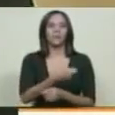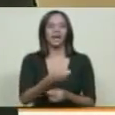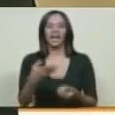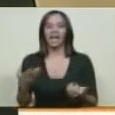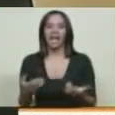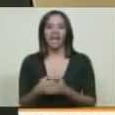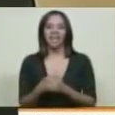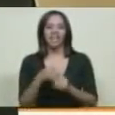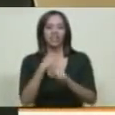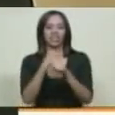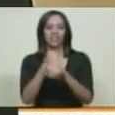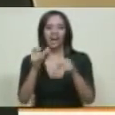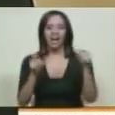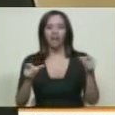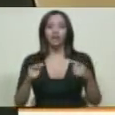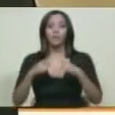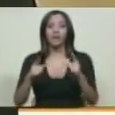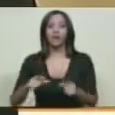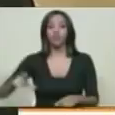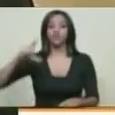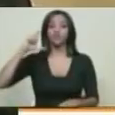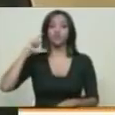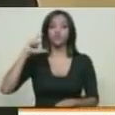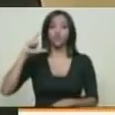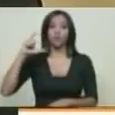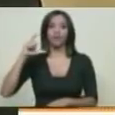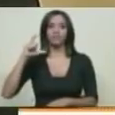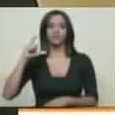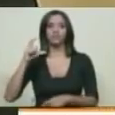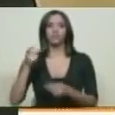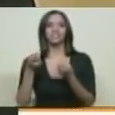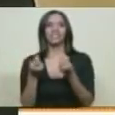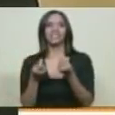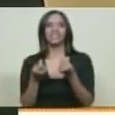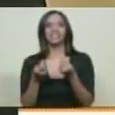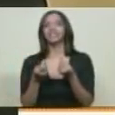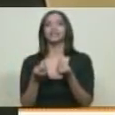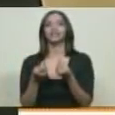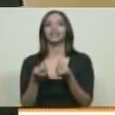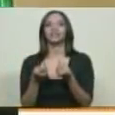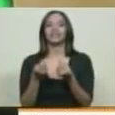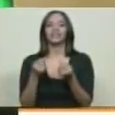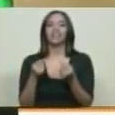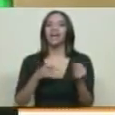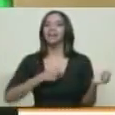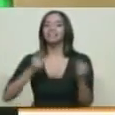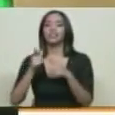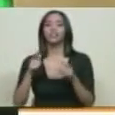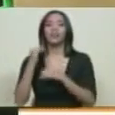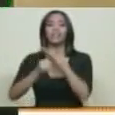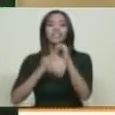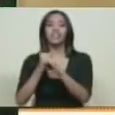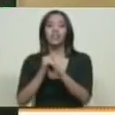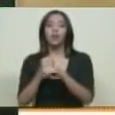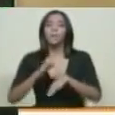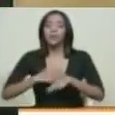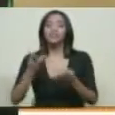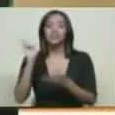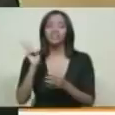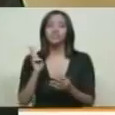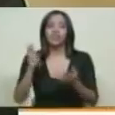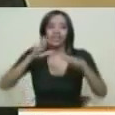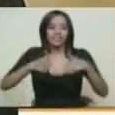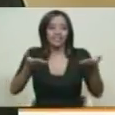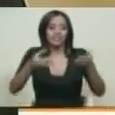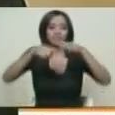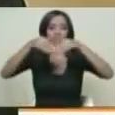mantiene. Pero el grueso del dinero, donde se ha ido, es al exterior. Por eso se explica que Venezuela esté como esté. Tiene